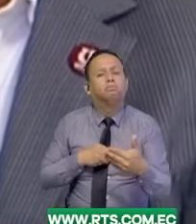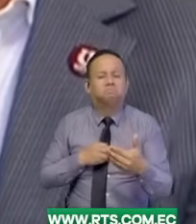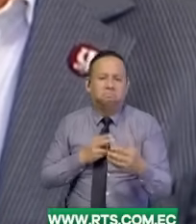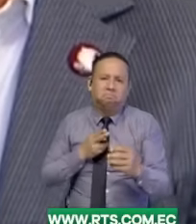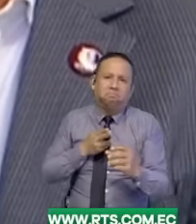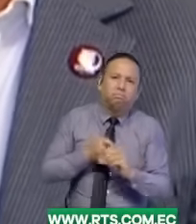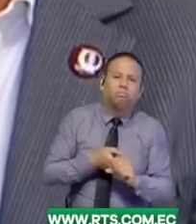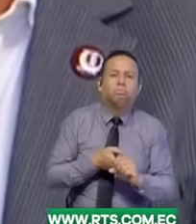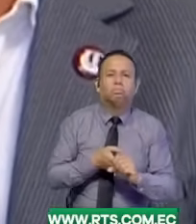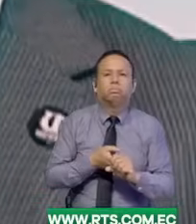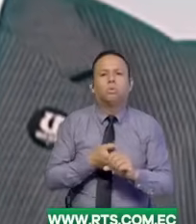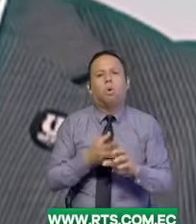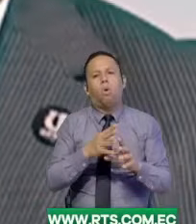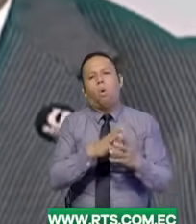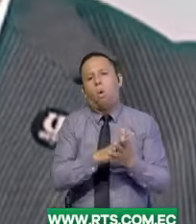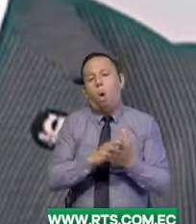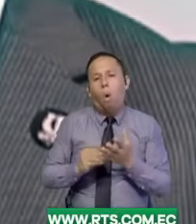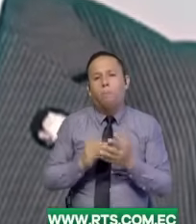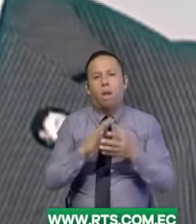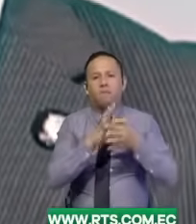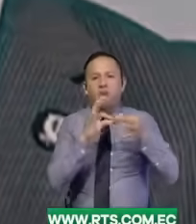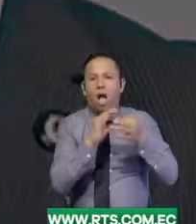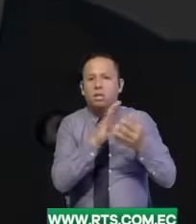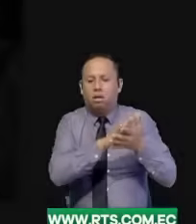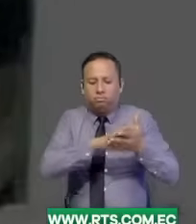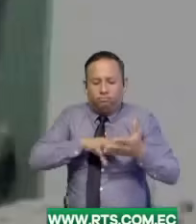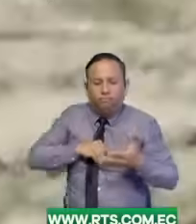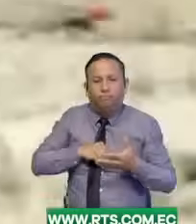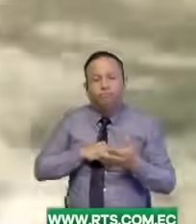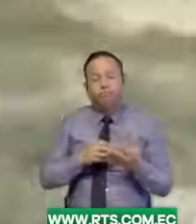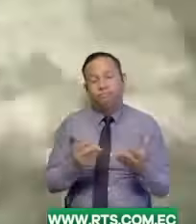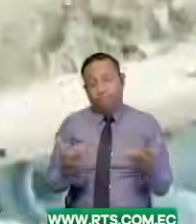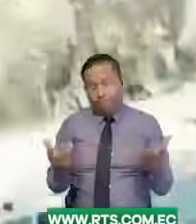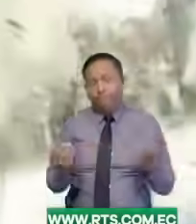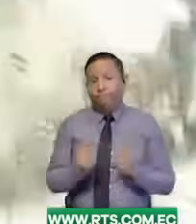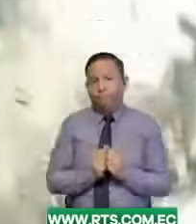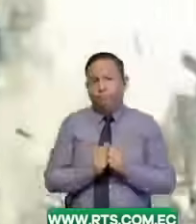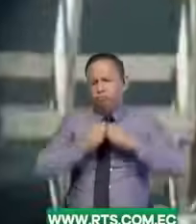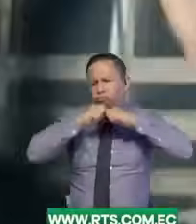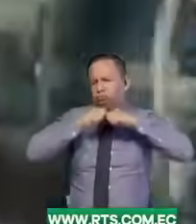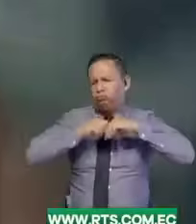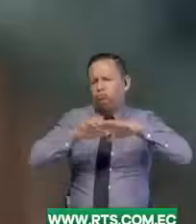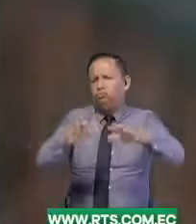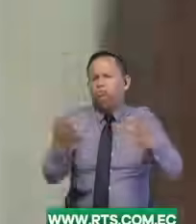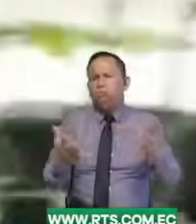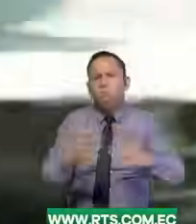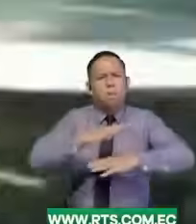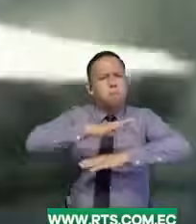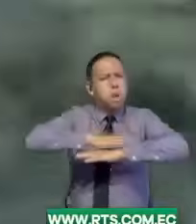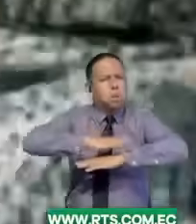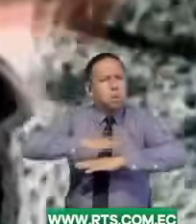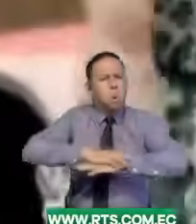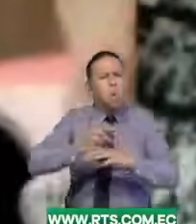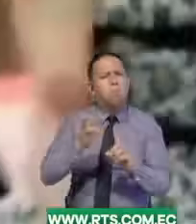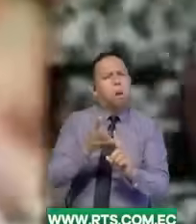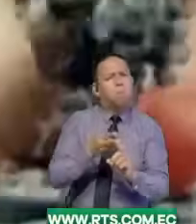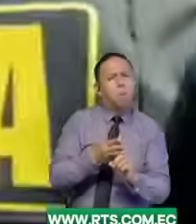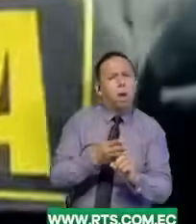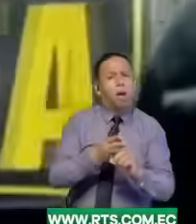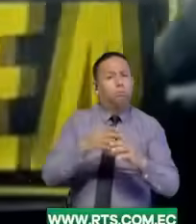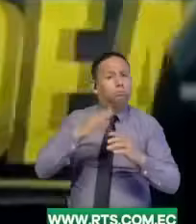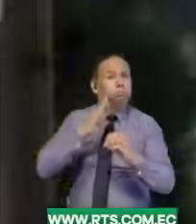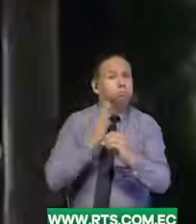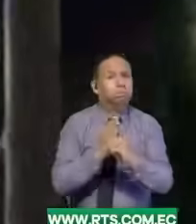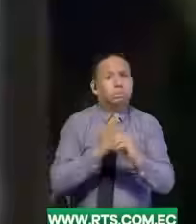lo que esa canción lo dice, cometiendo lo que esa canción lo dice. Estas canciones se difunden en línea, en plataformas donde no hay censura para este